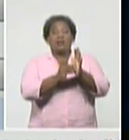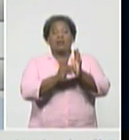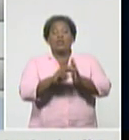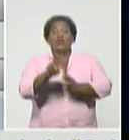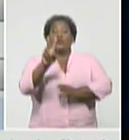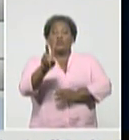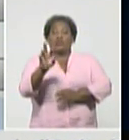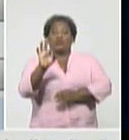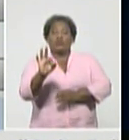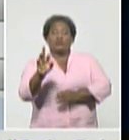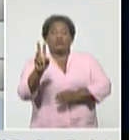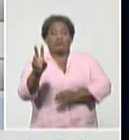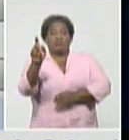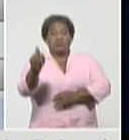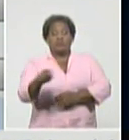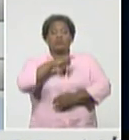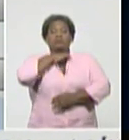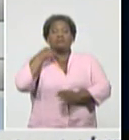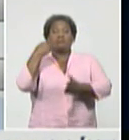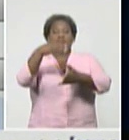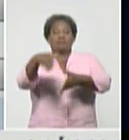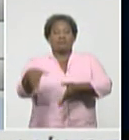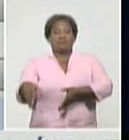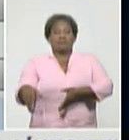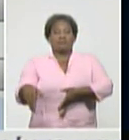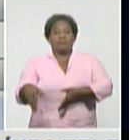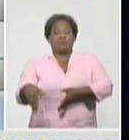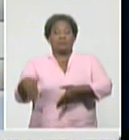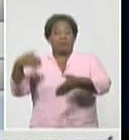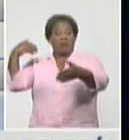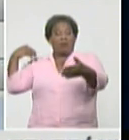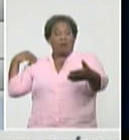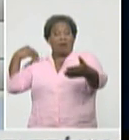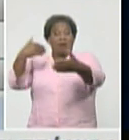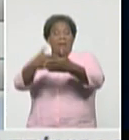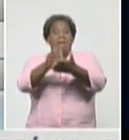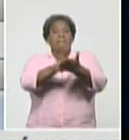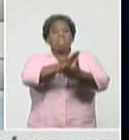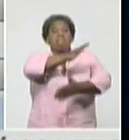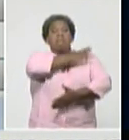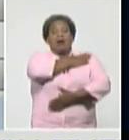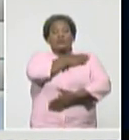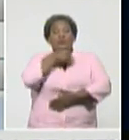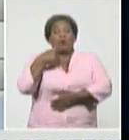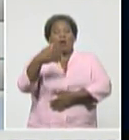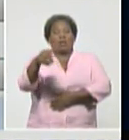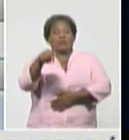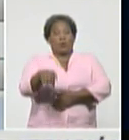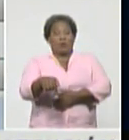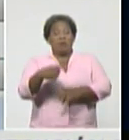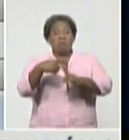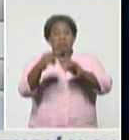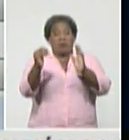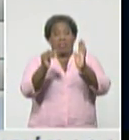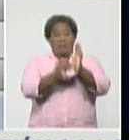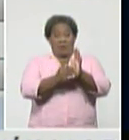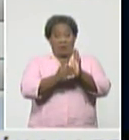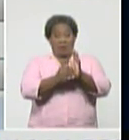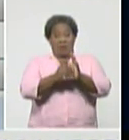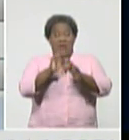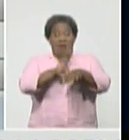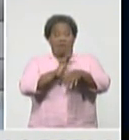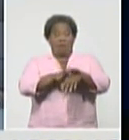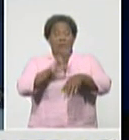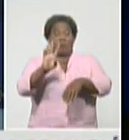623.282 personas fallecidas desde el comienzo de la pandemia. Eso da una letalidad en el mundo de